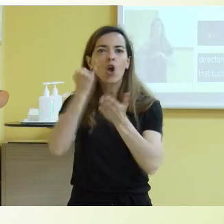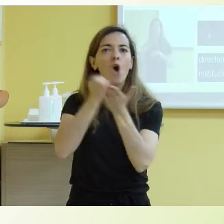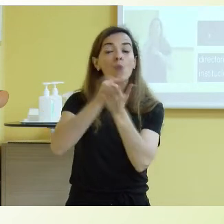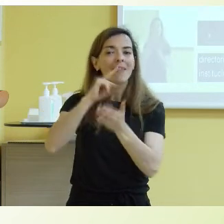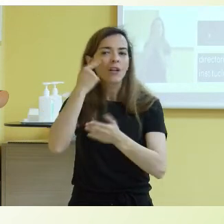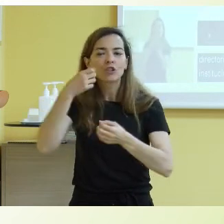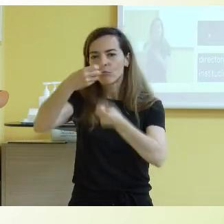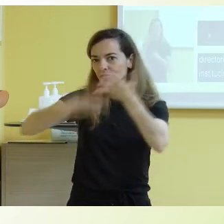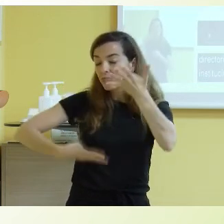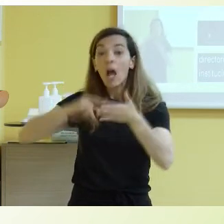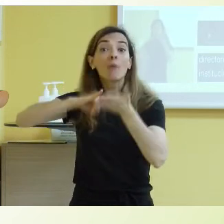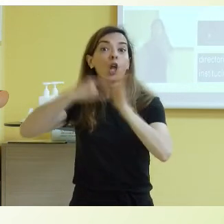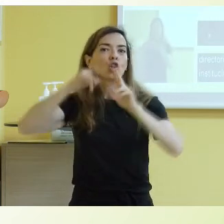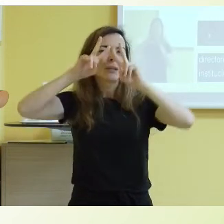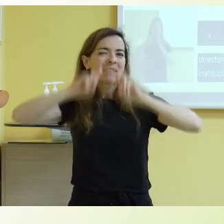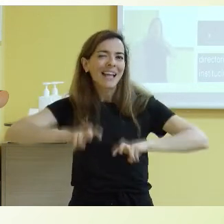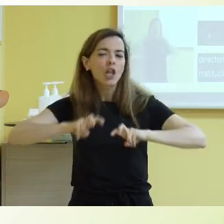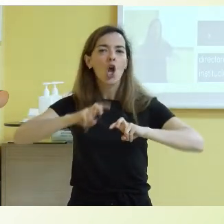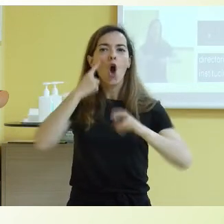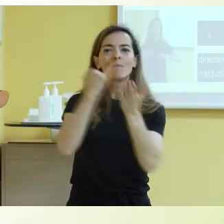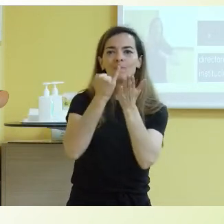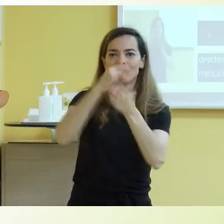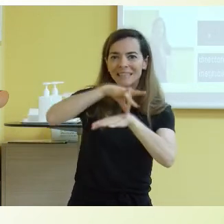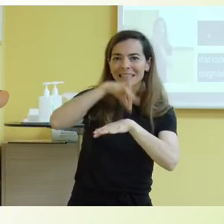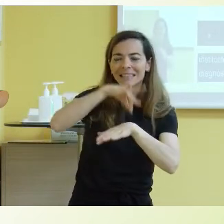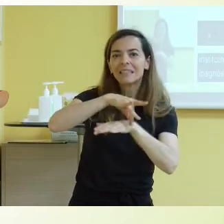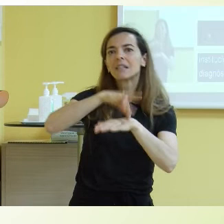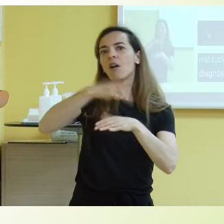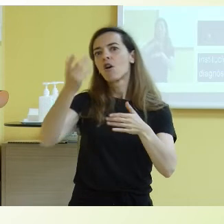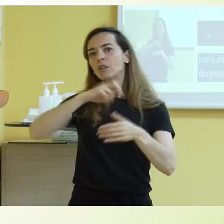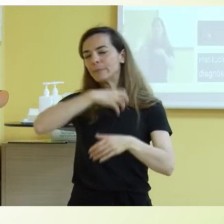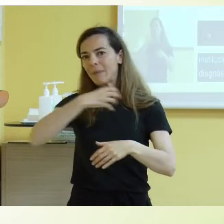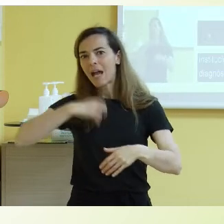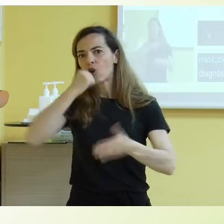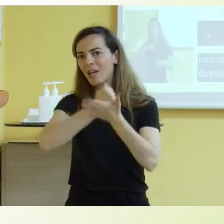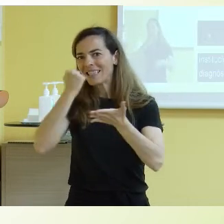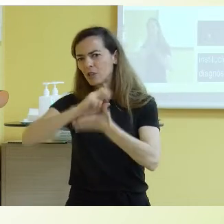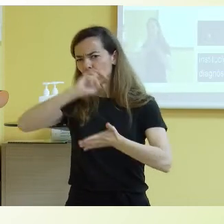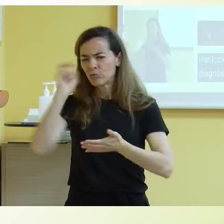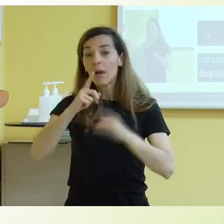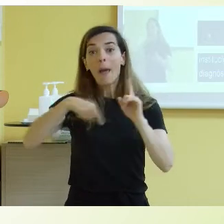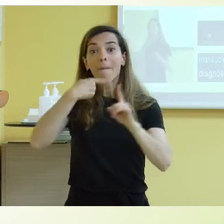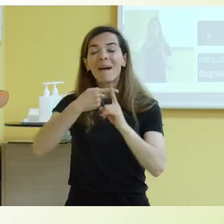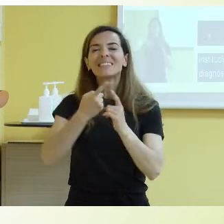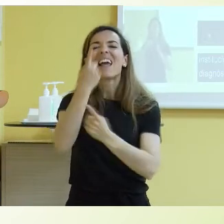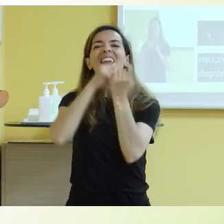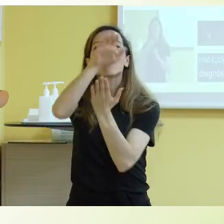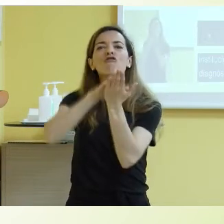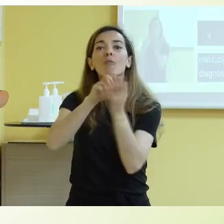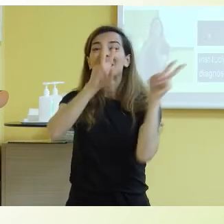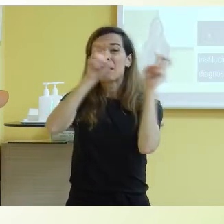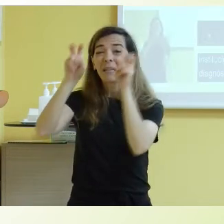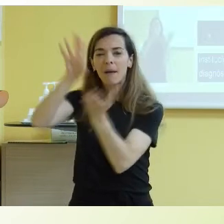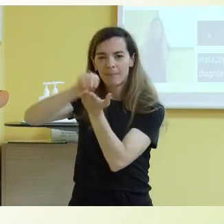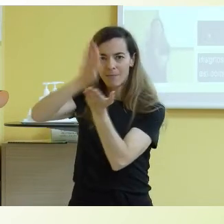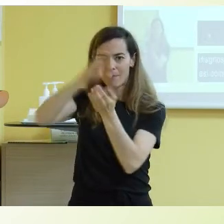diagnósticas, proyectos de investigación y ensayos clínicos, registros y biobancos, así como una colección de informes temáticos.